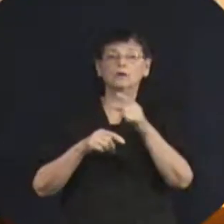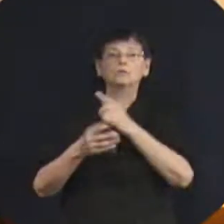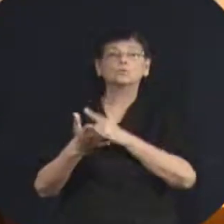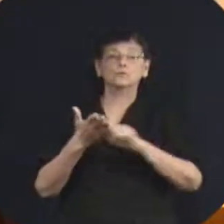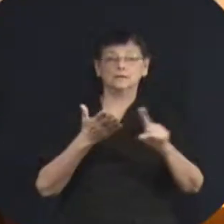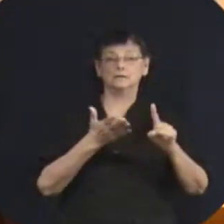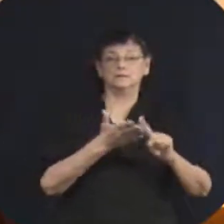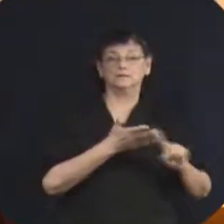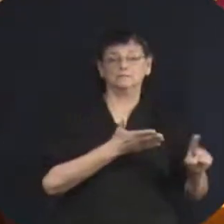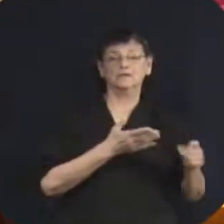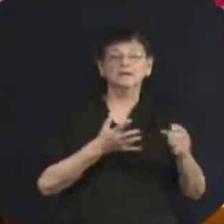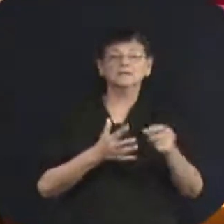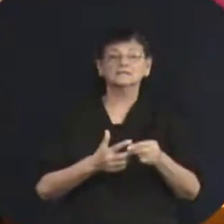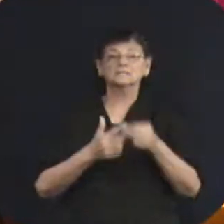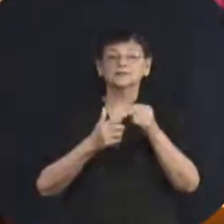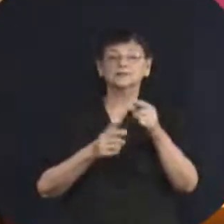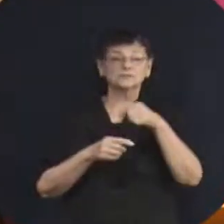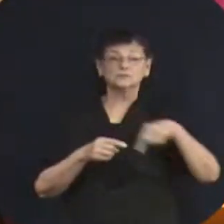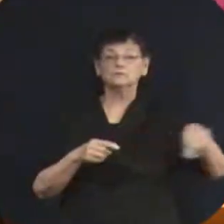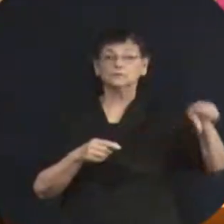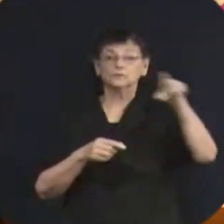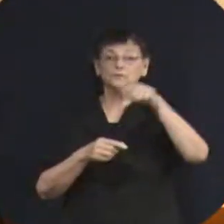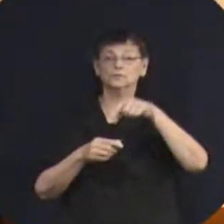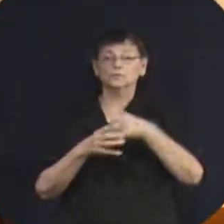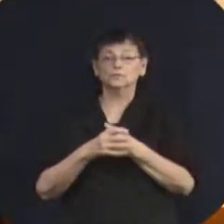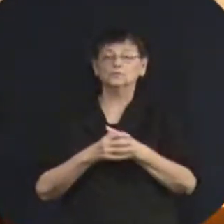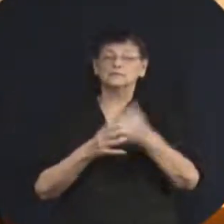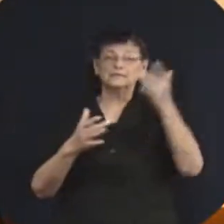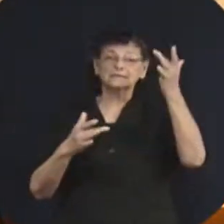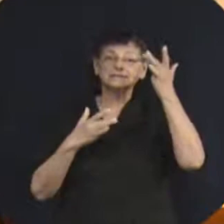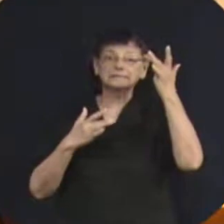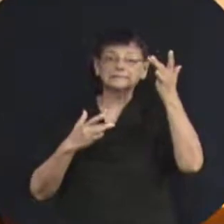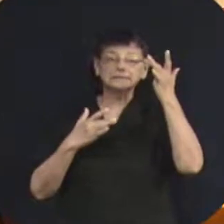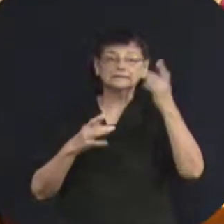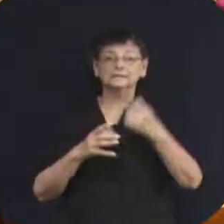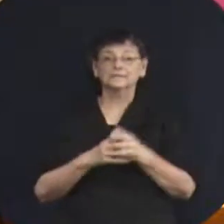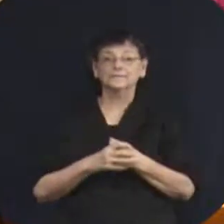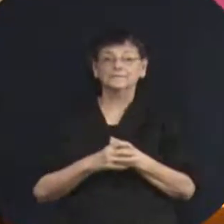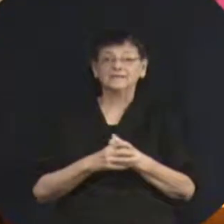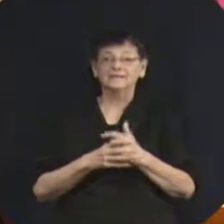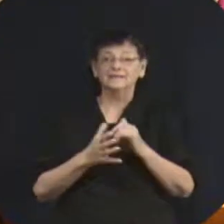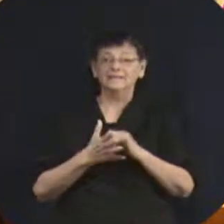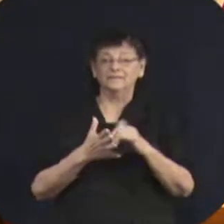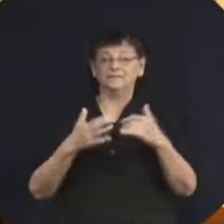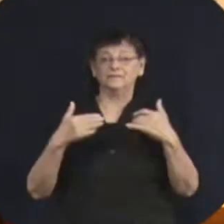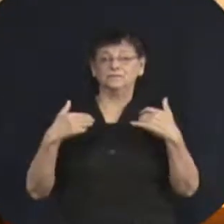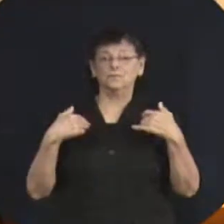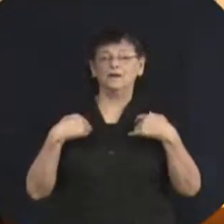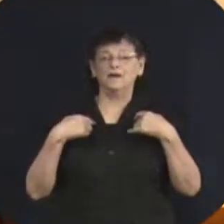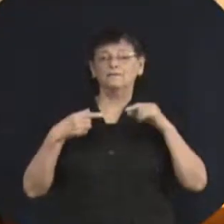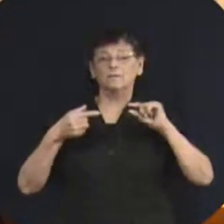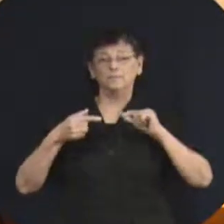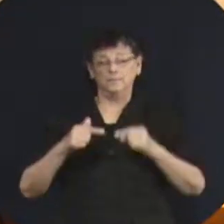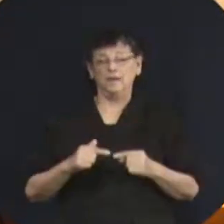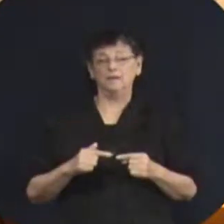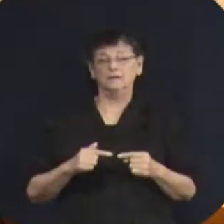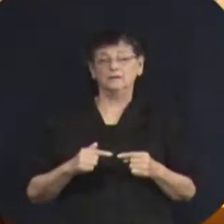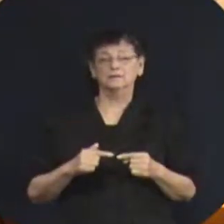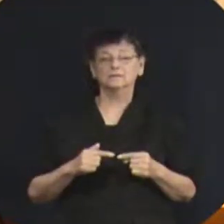semana. Especialmente ustedes, los enfermos, los que tenéis un dolor